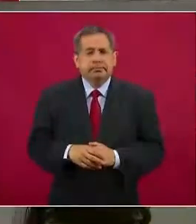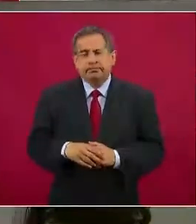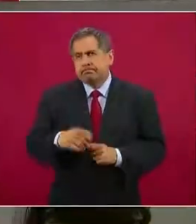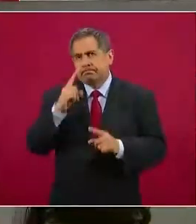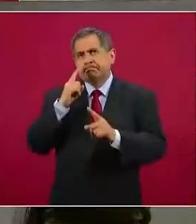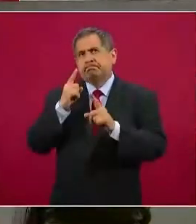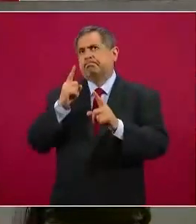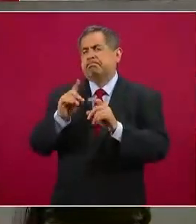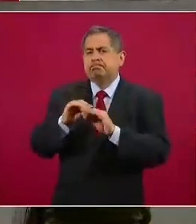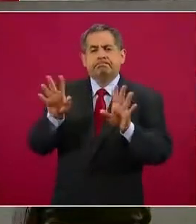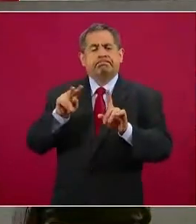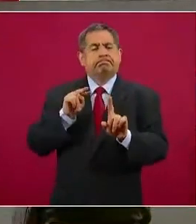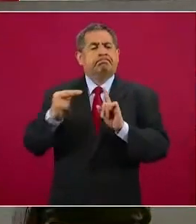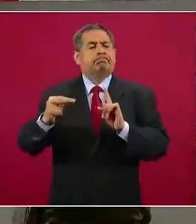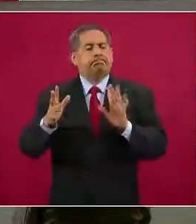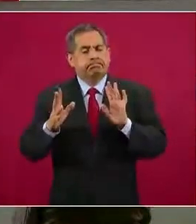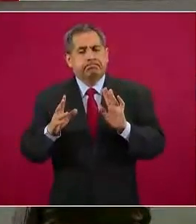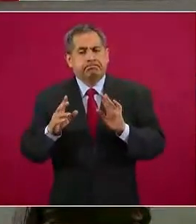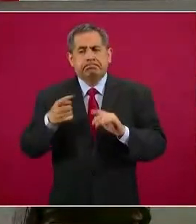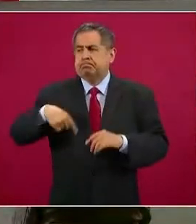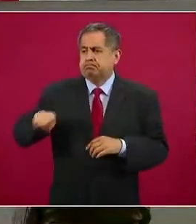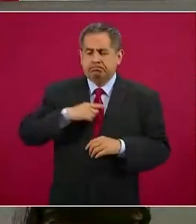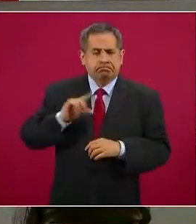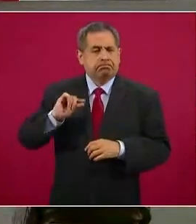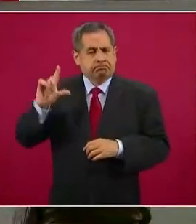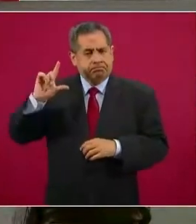objetivos, profesionales.